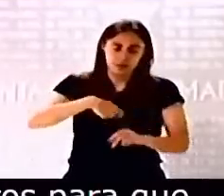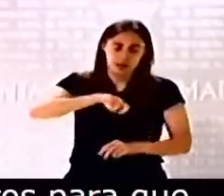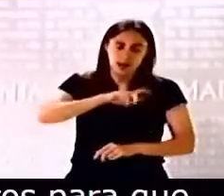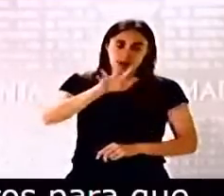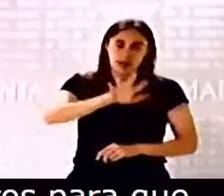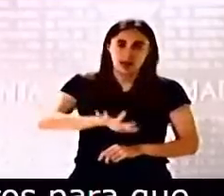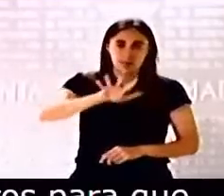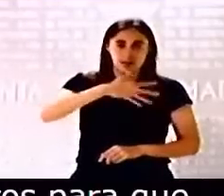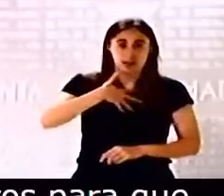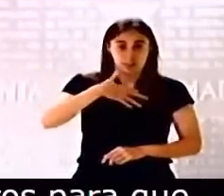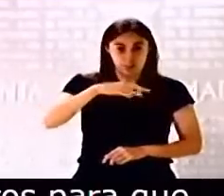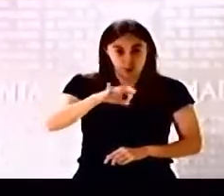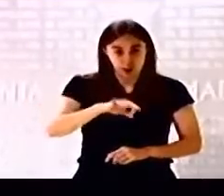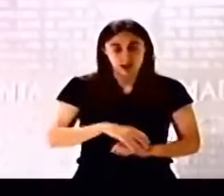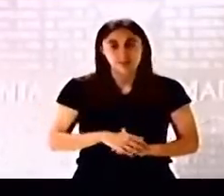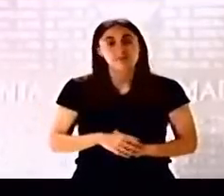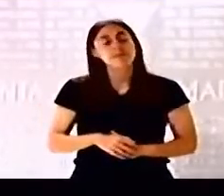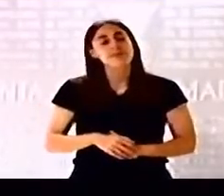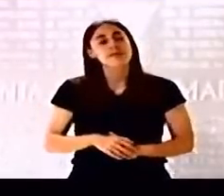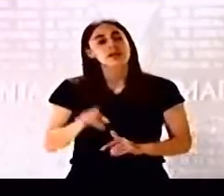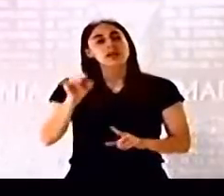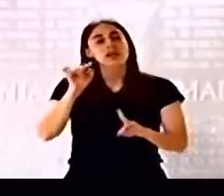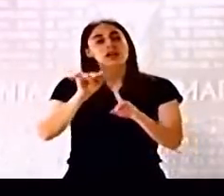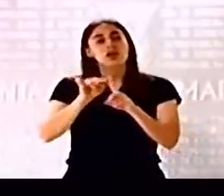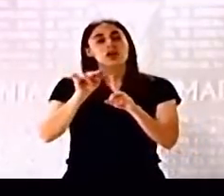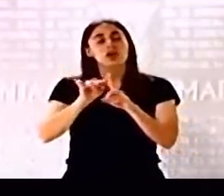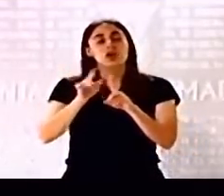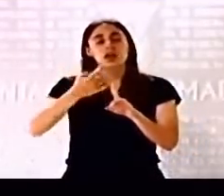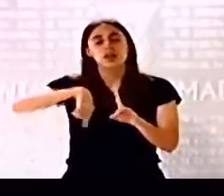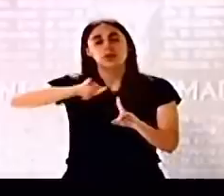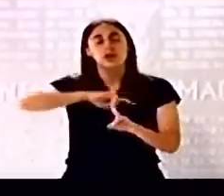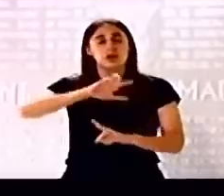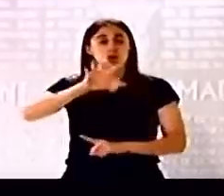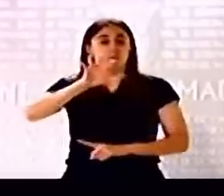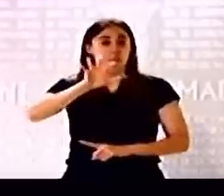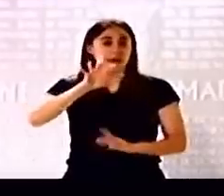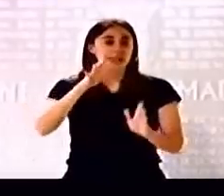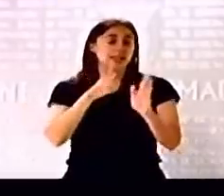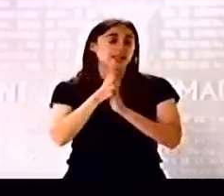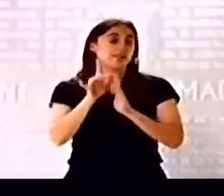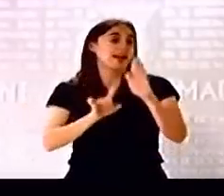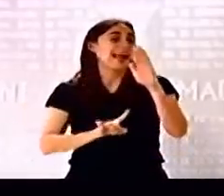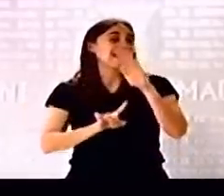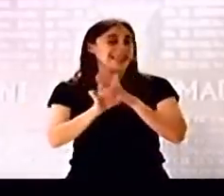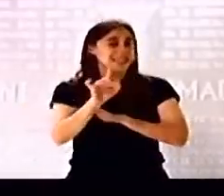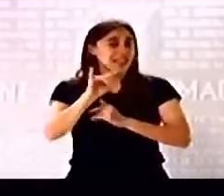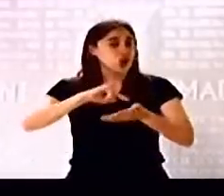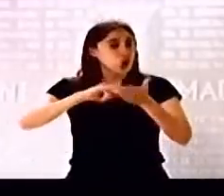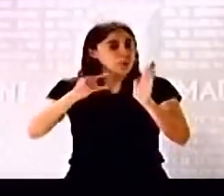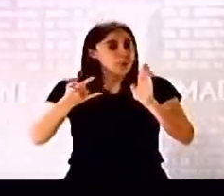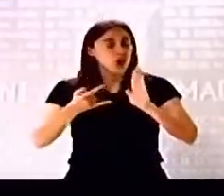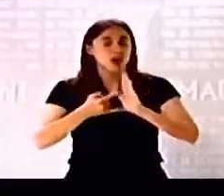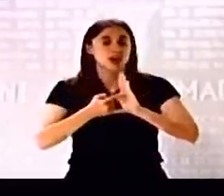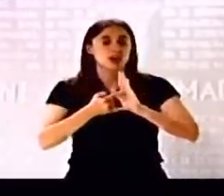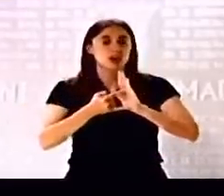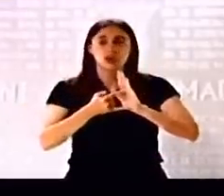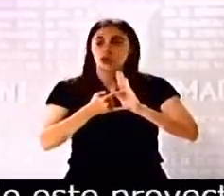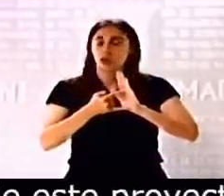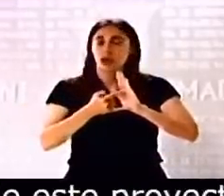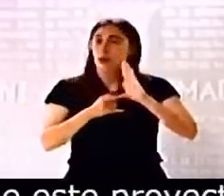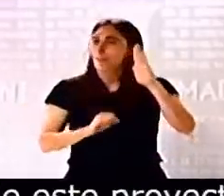El objetivo que tiene nuestro país es que el desarrollo de este proyecto no sea más allá de 6